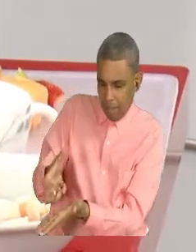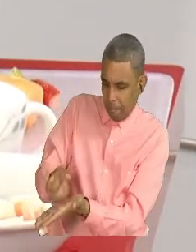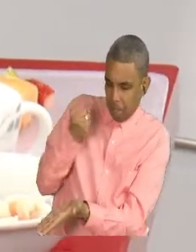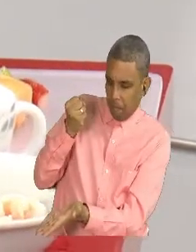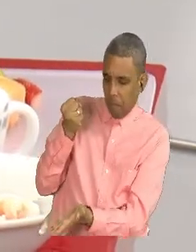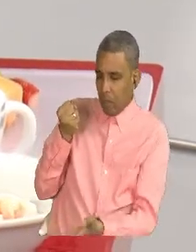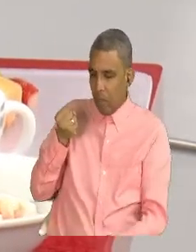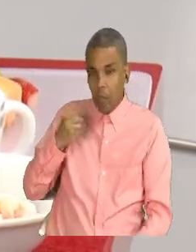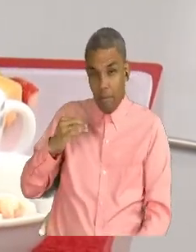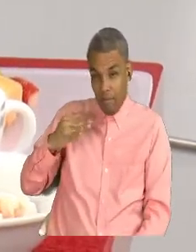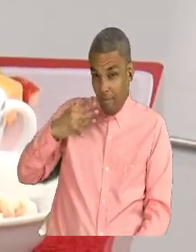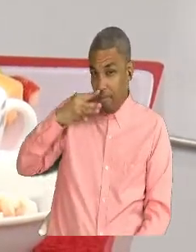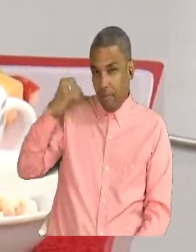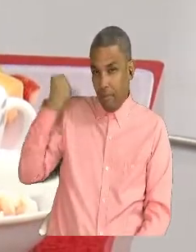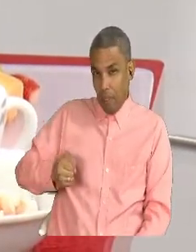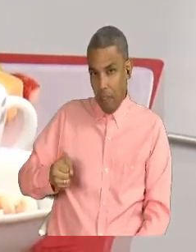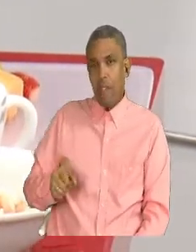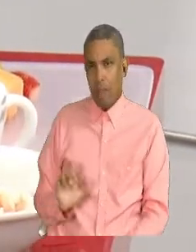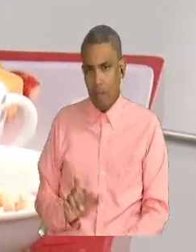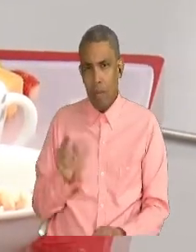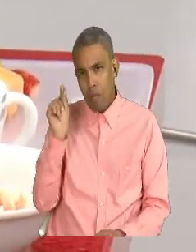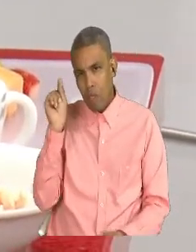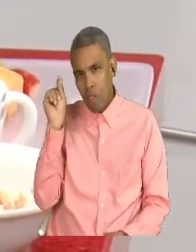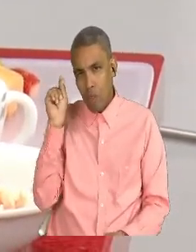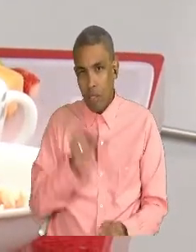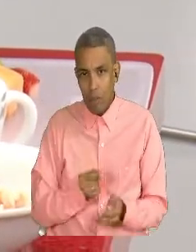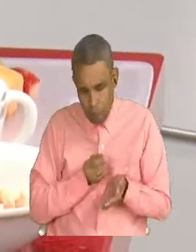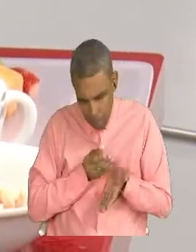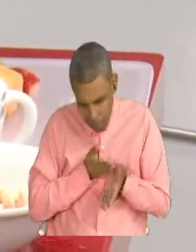mentolada. Okay, acá tenemos el queso cremosino. Sí.